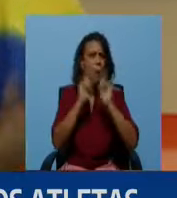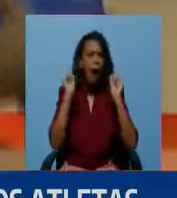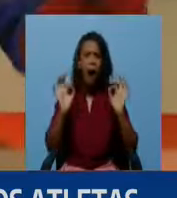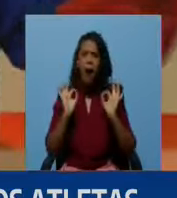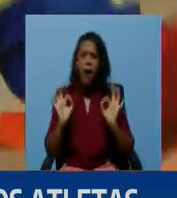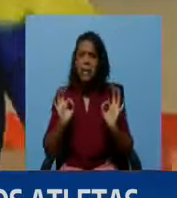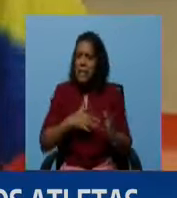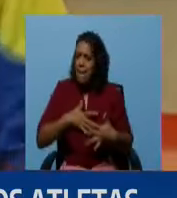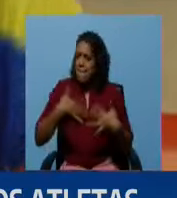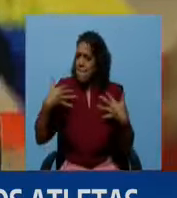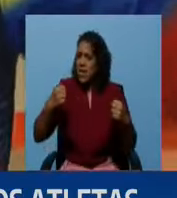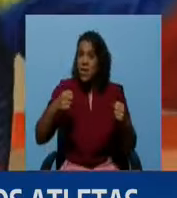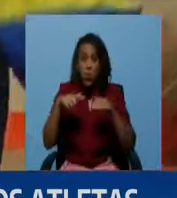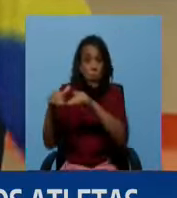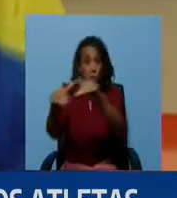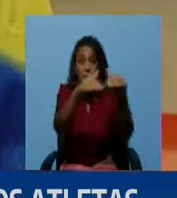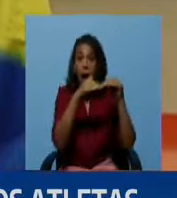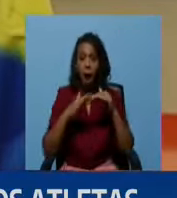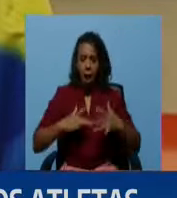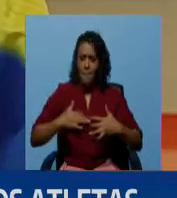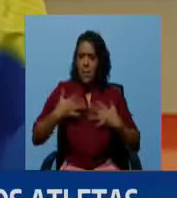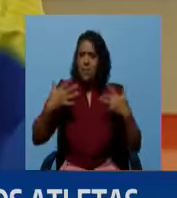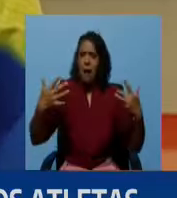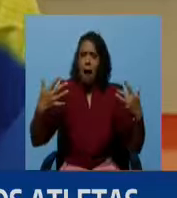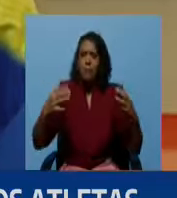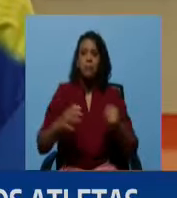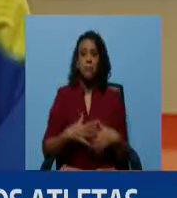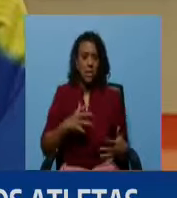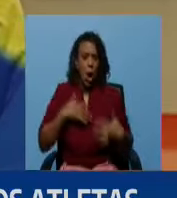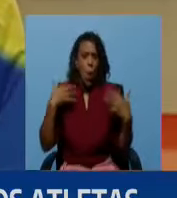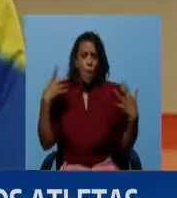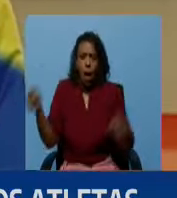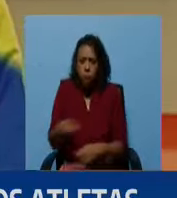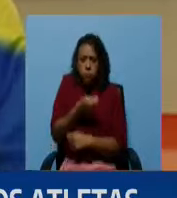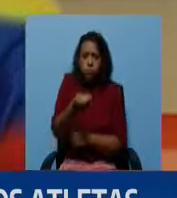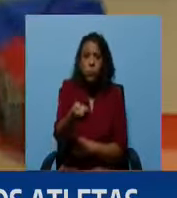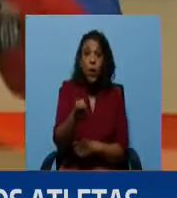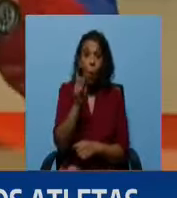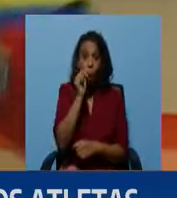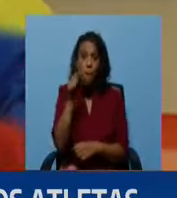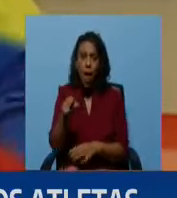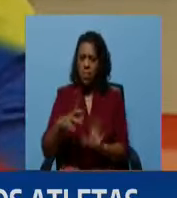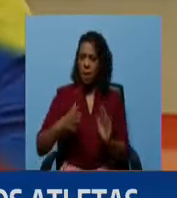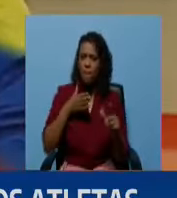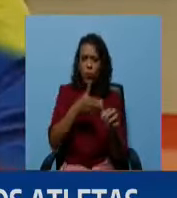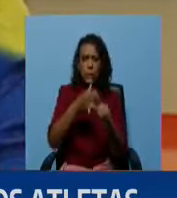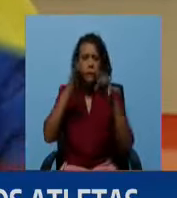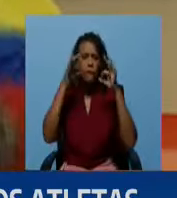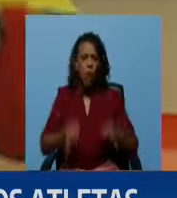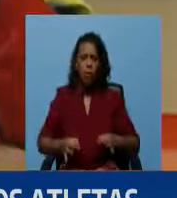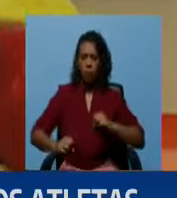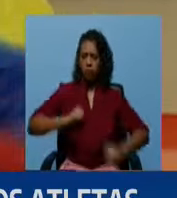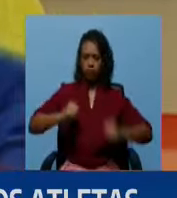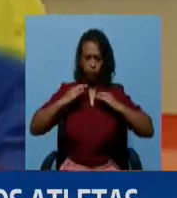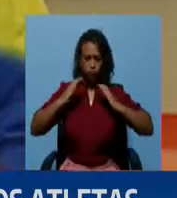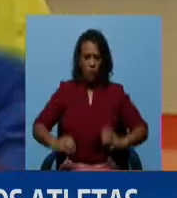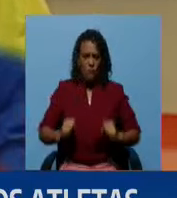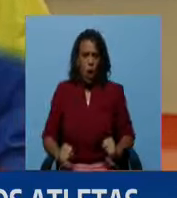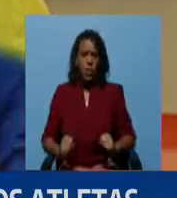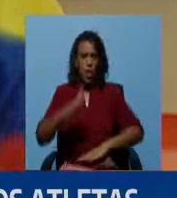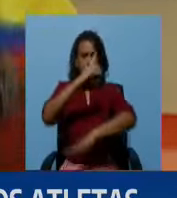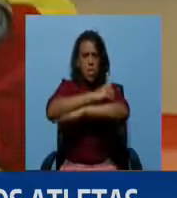Ese espíritu deben tenerlo todos ustedes, el espíritu de Rubén Limardo, de mantenerse en forma, de mantenerse en